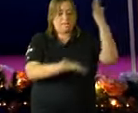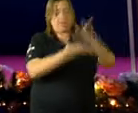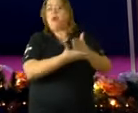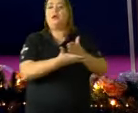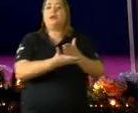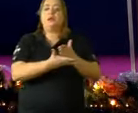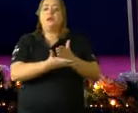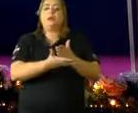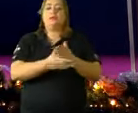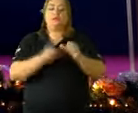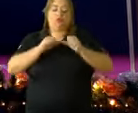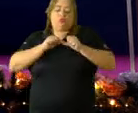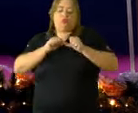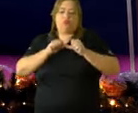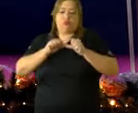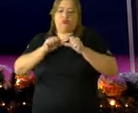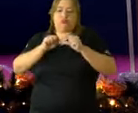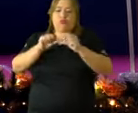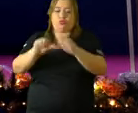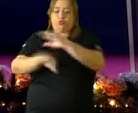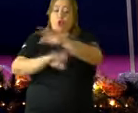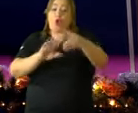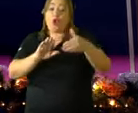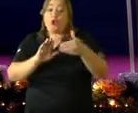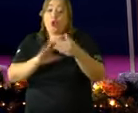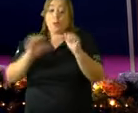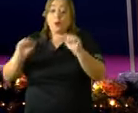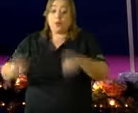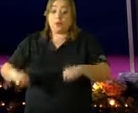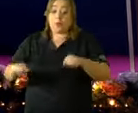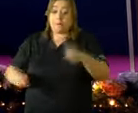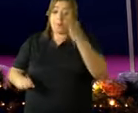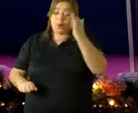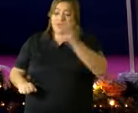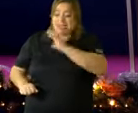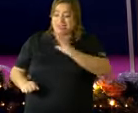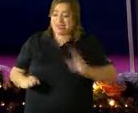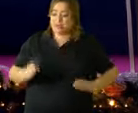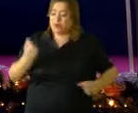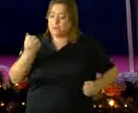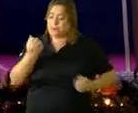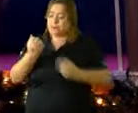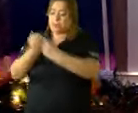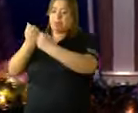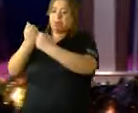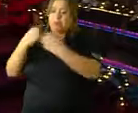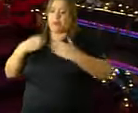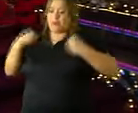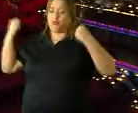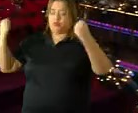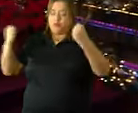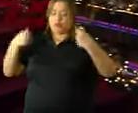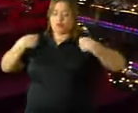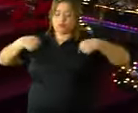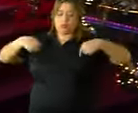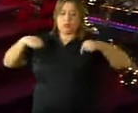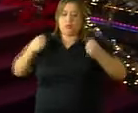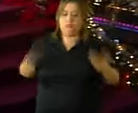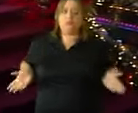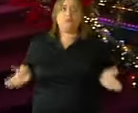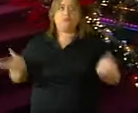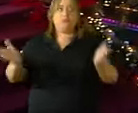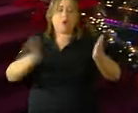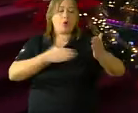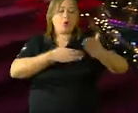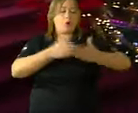que la detenga. Todo lo podemos en Cristo que nos fortalece. Vamos para adelante. Ni la enfermedad,